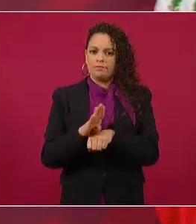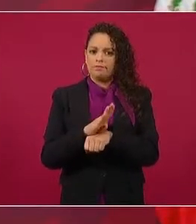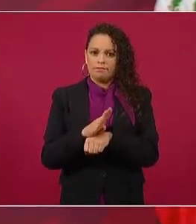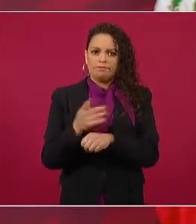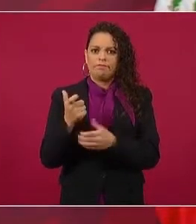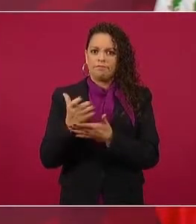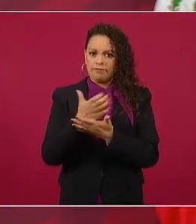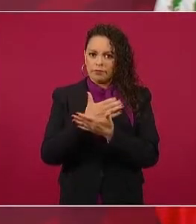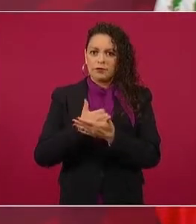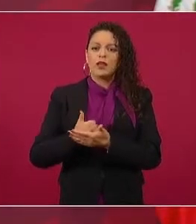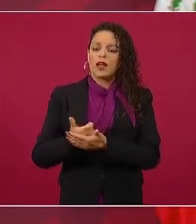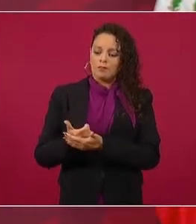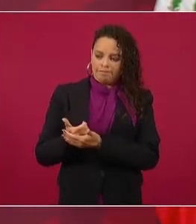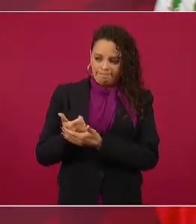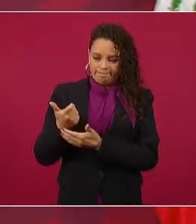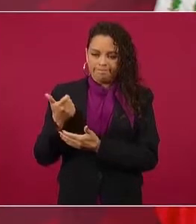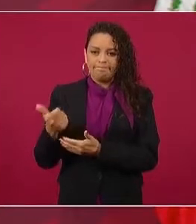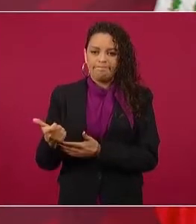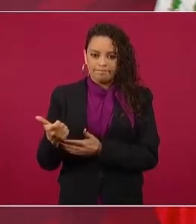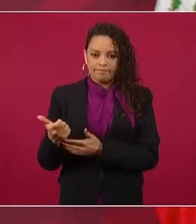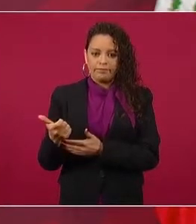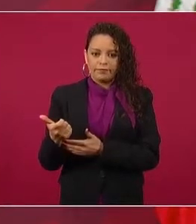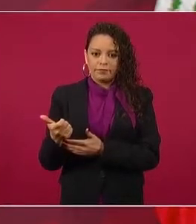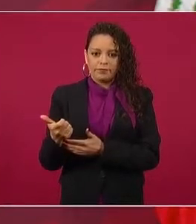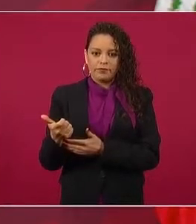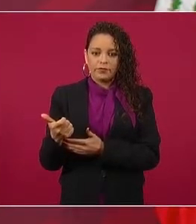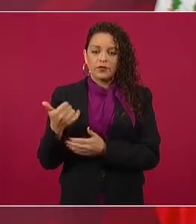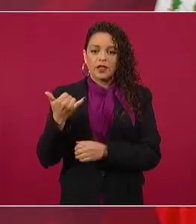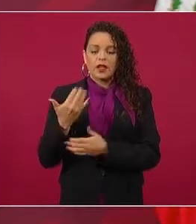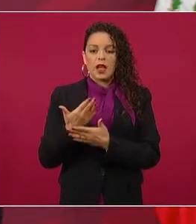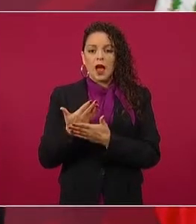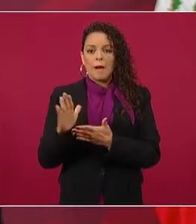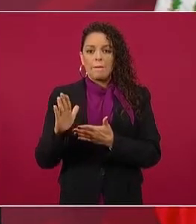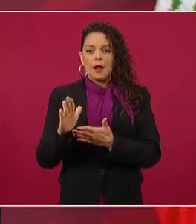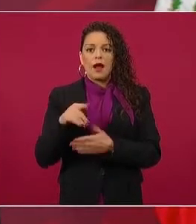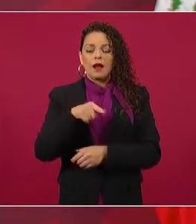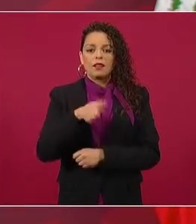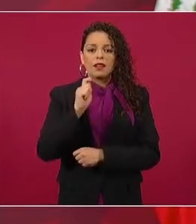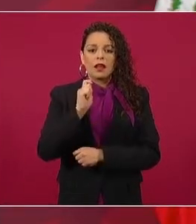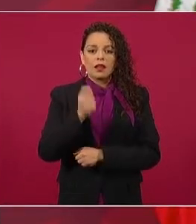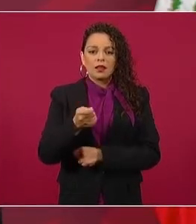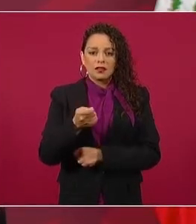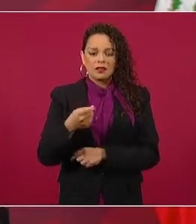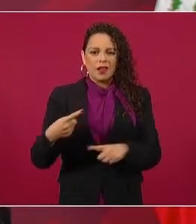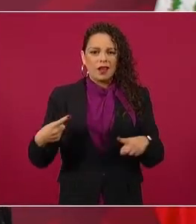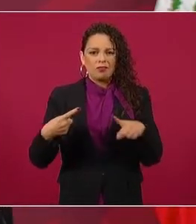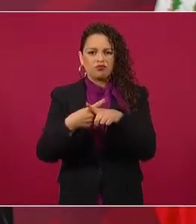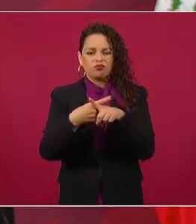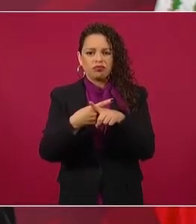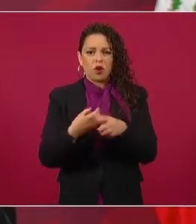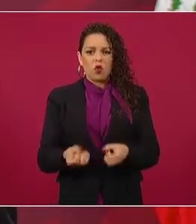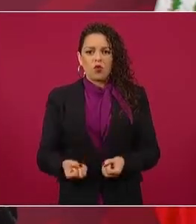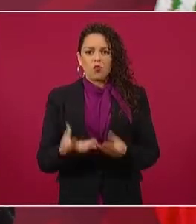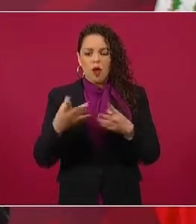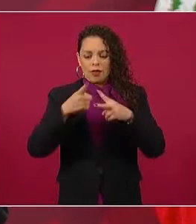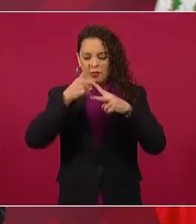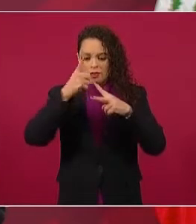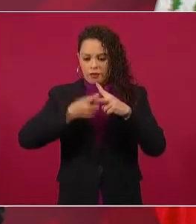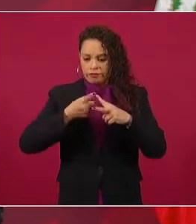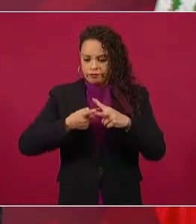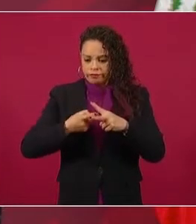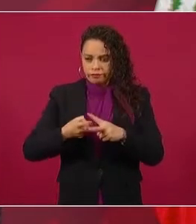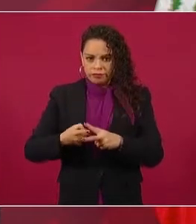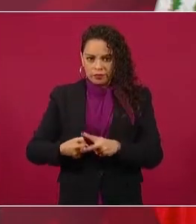había diferencias acerca de lo que le correspondía a los trabajadores de reparto de utilidades.